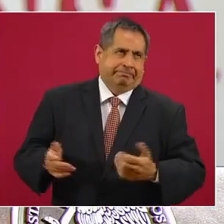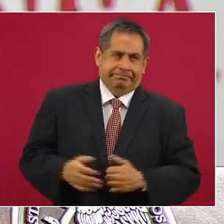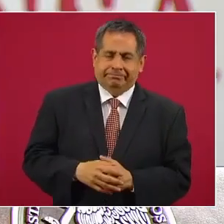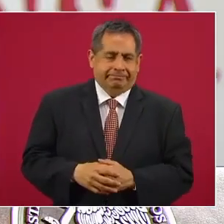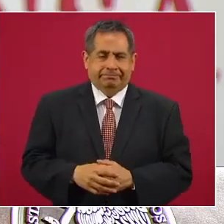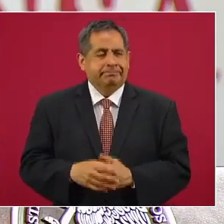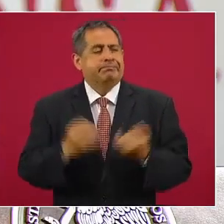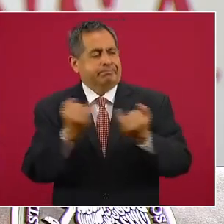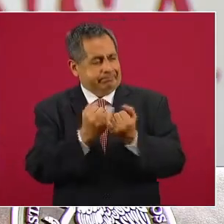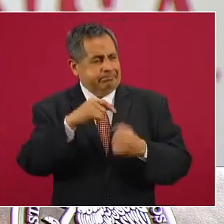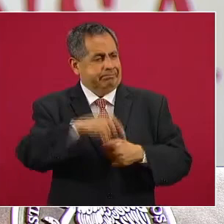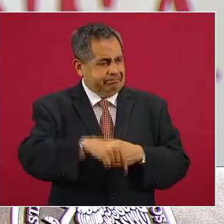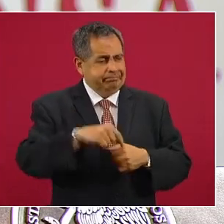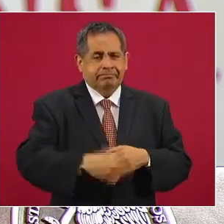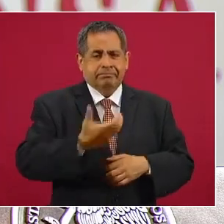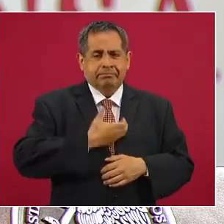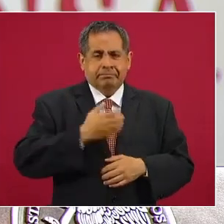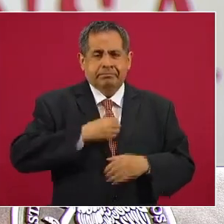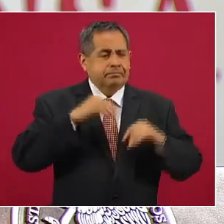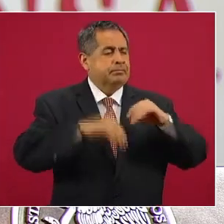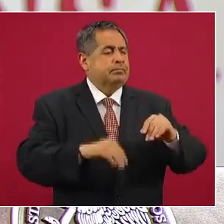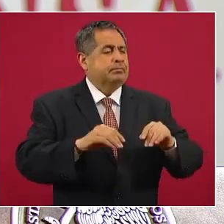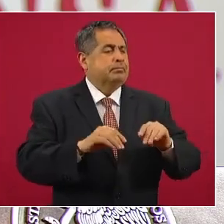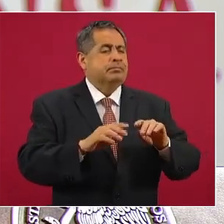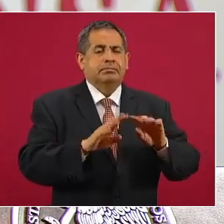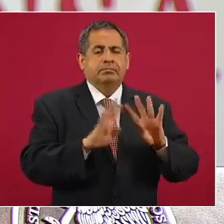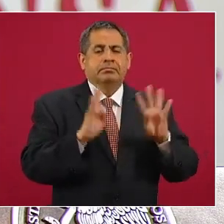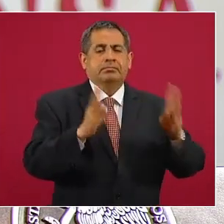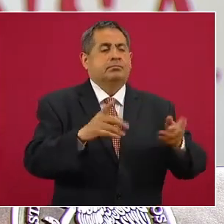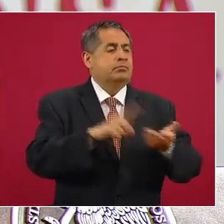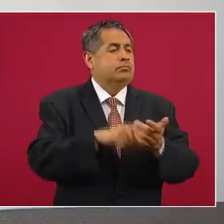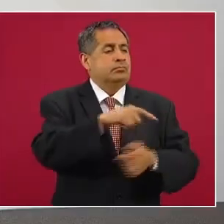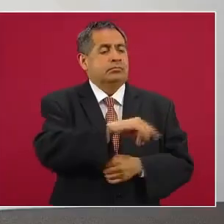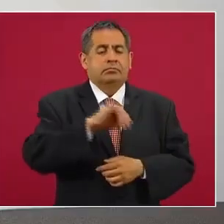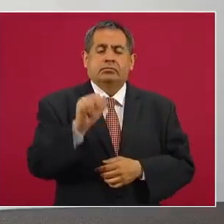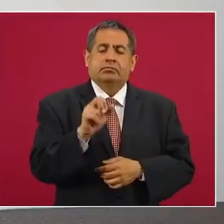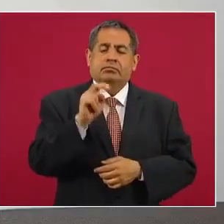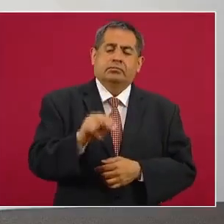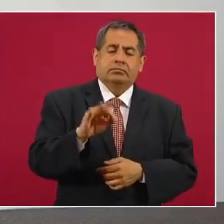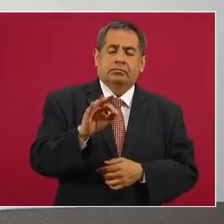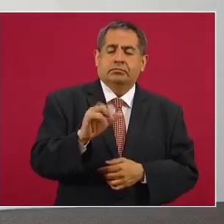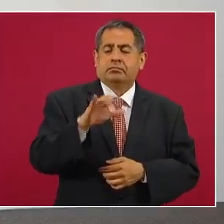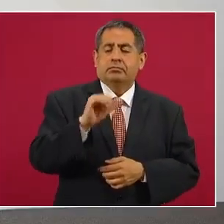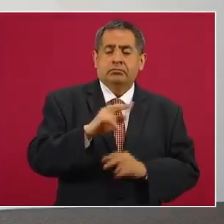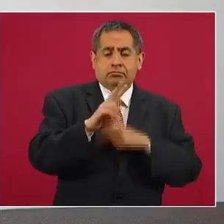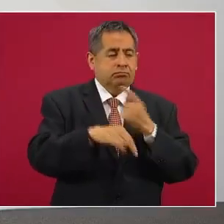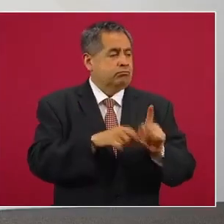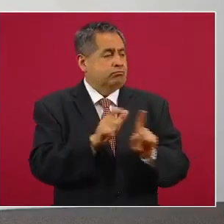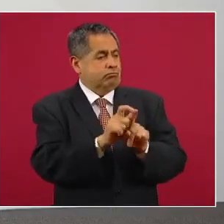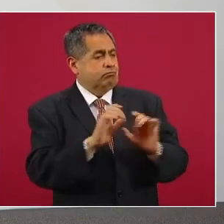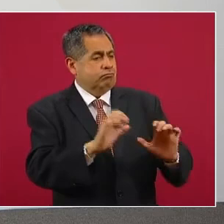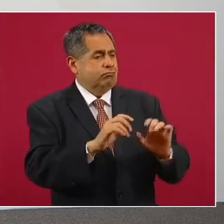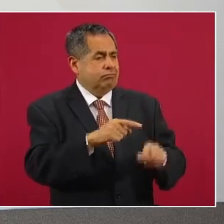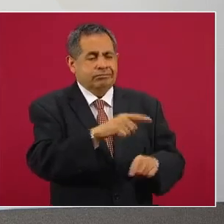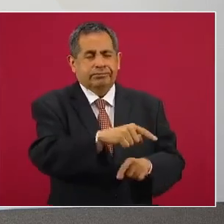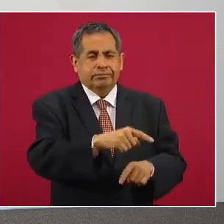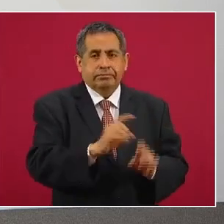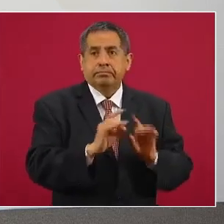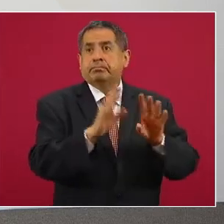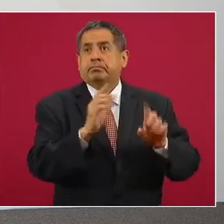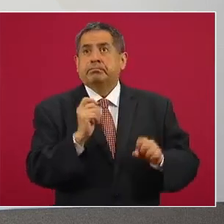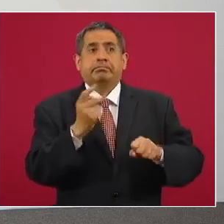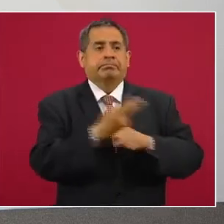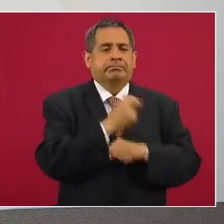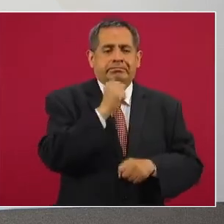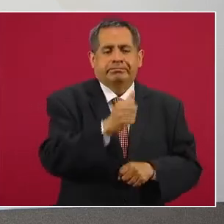así vamos a cuidar a Juan Francisco Ilio Ortiz, no les va a pasar nada.